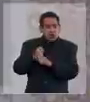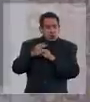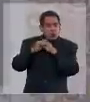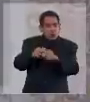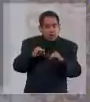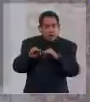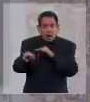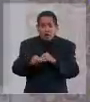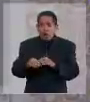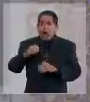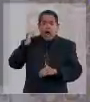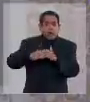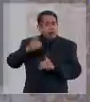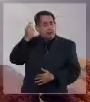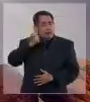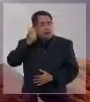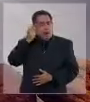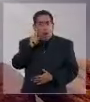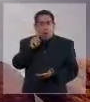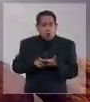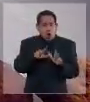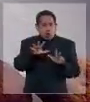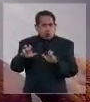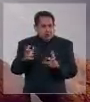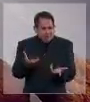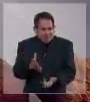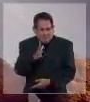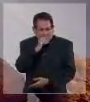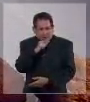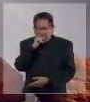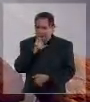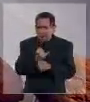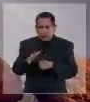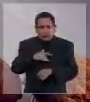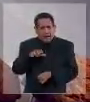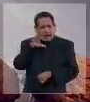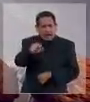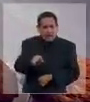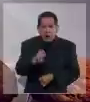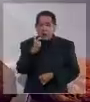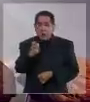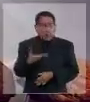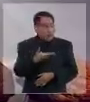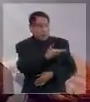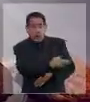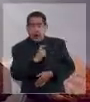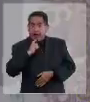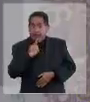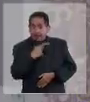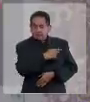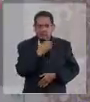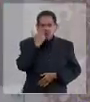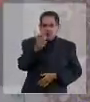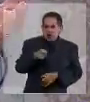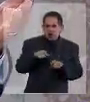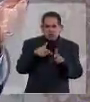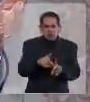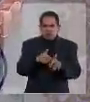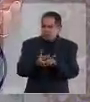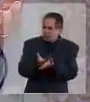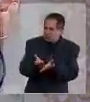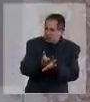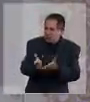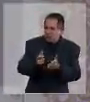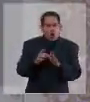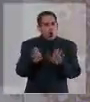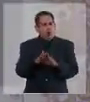pensión de 1.800 pesos mensuales, que no le alcanza. Por eso Andrés quiere proponer mantener a esa gente, y obviamente tiene razón